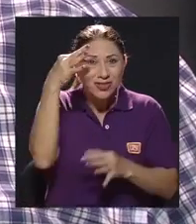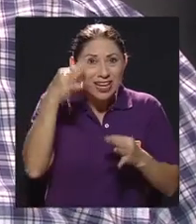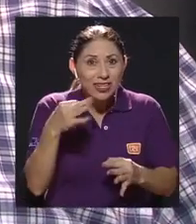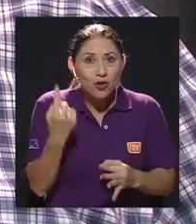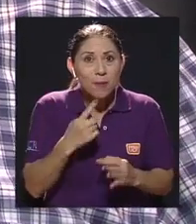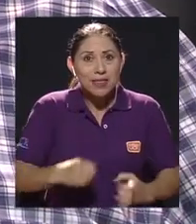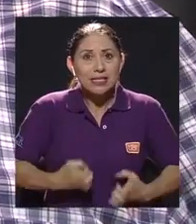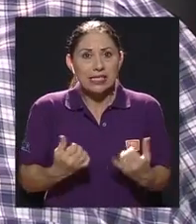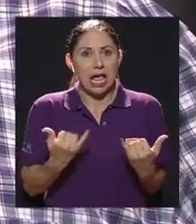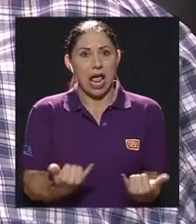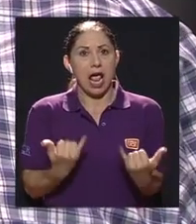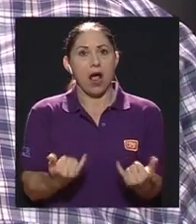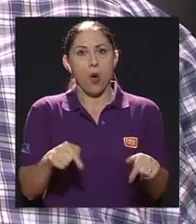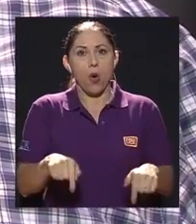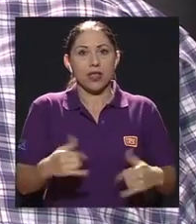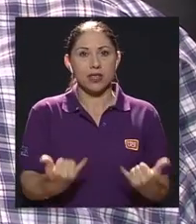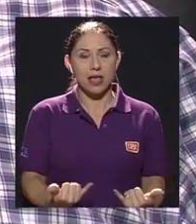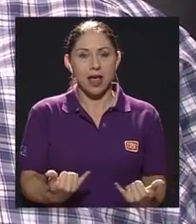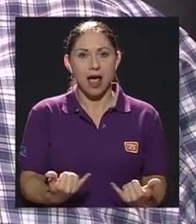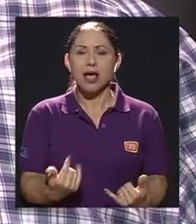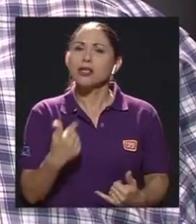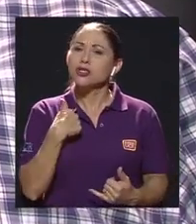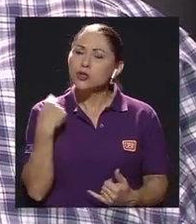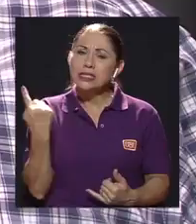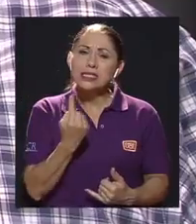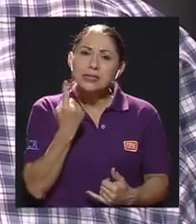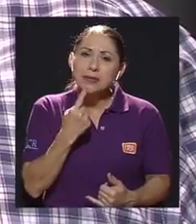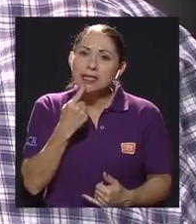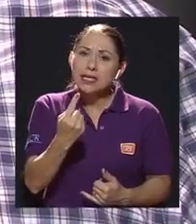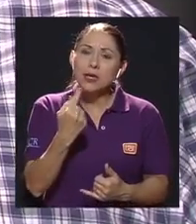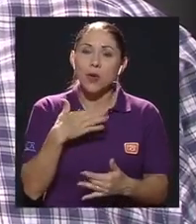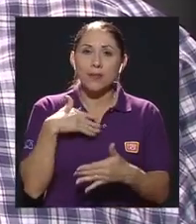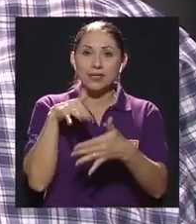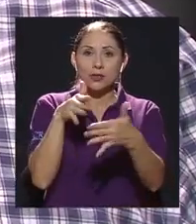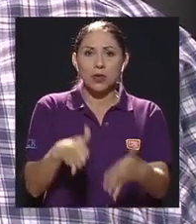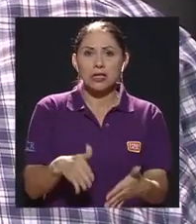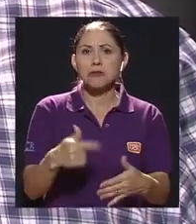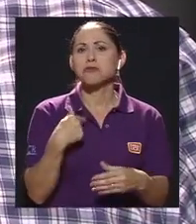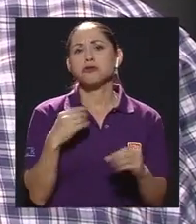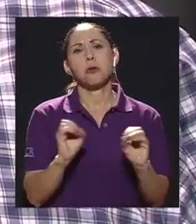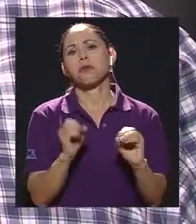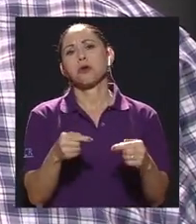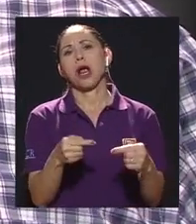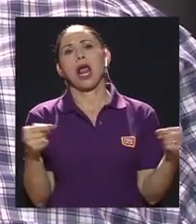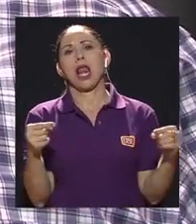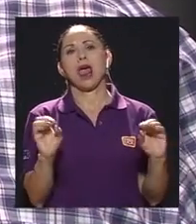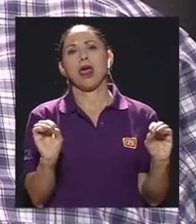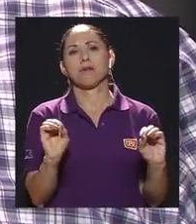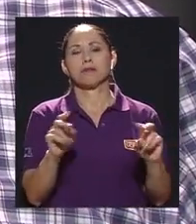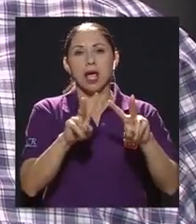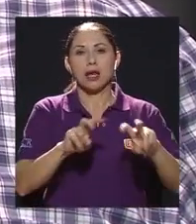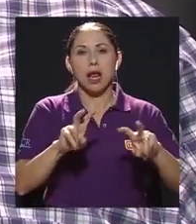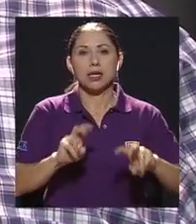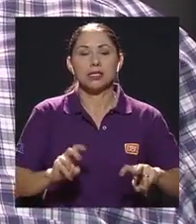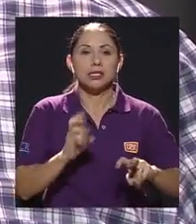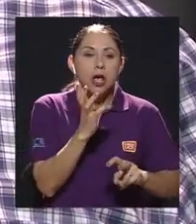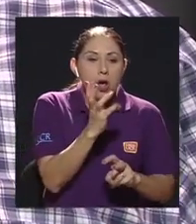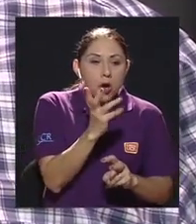día. Yo le insisto mucho a mis estudiantes: yo no tengo nada contra el análisis cuantitativo, pero tiene que